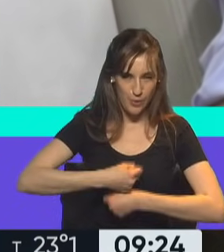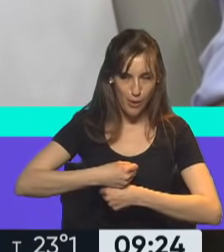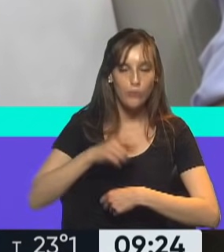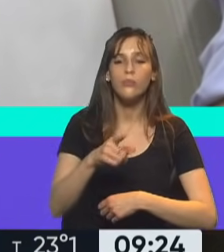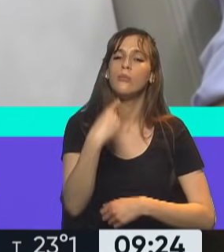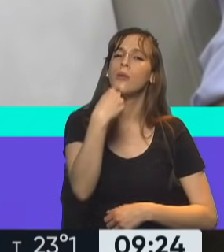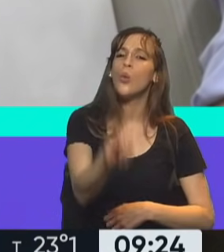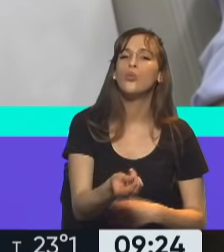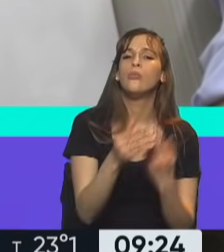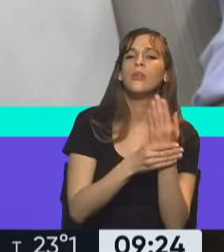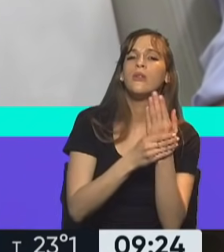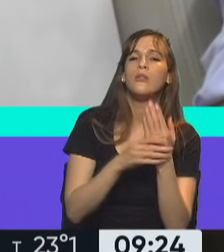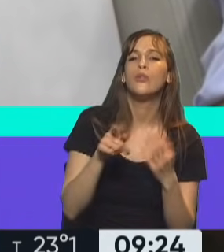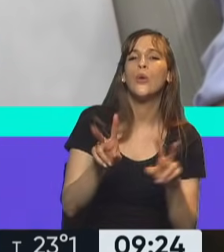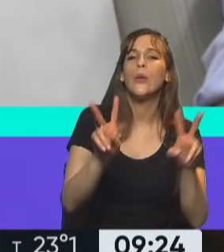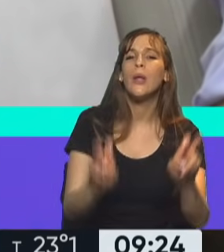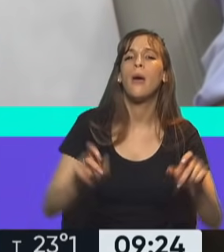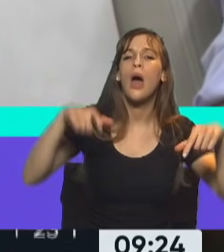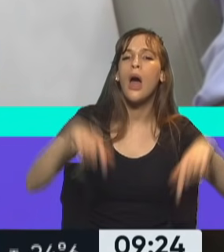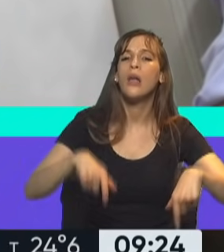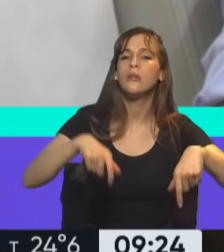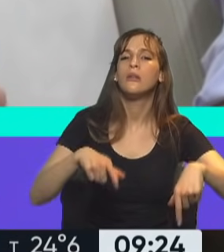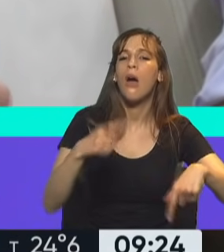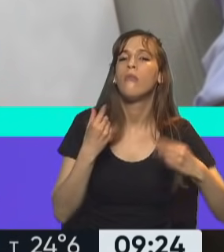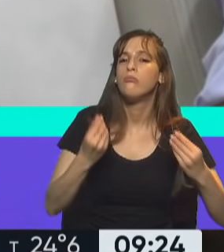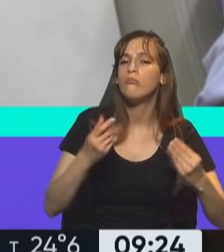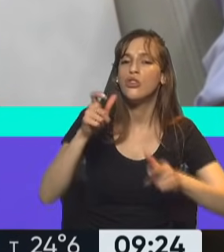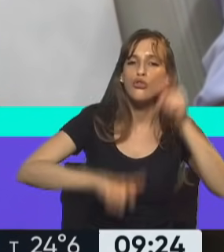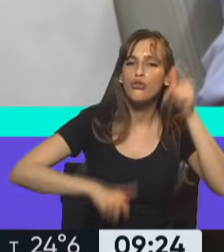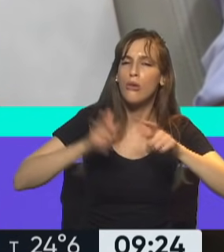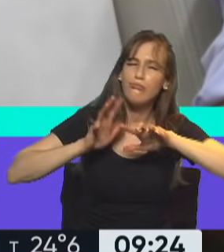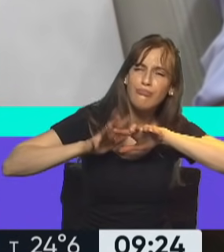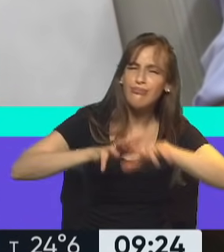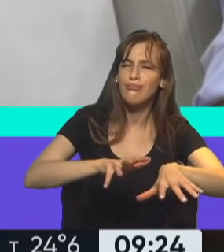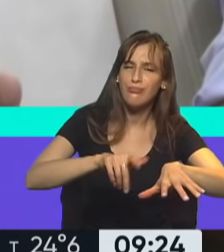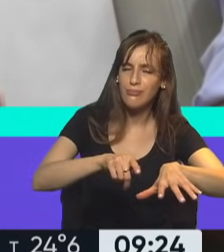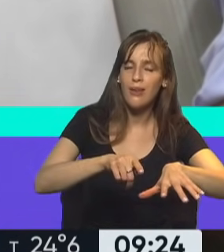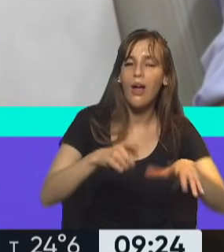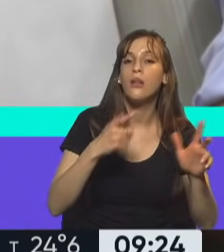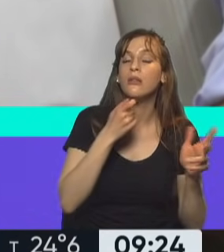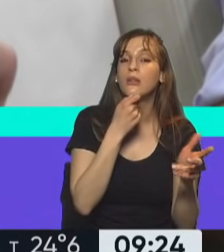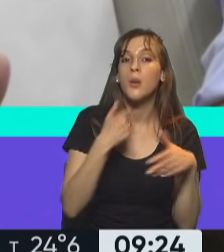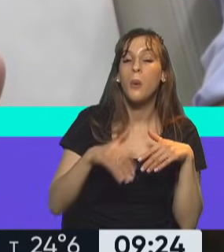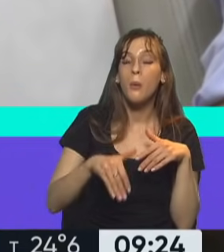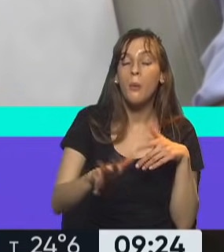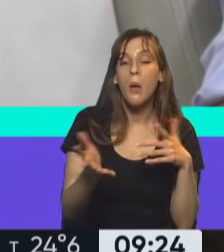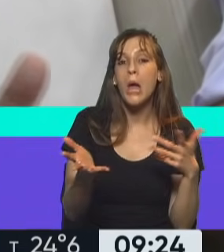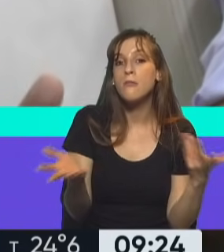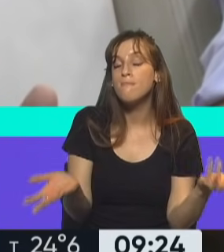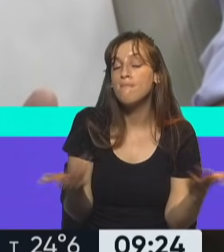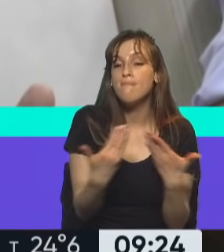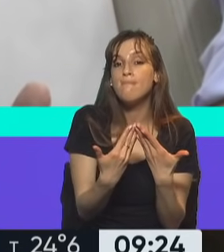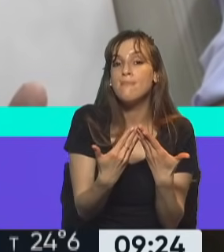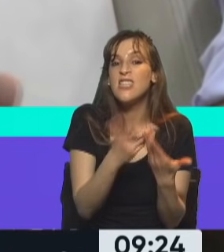ministro Lames, por el tema de los estadios. Hay mucha concurrencia, si se prevé en un próximo tiempo cercano la apertura total del